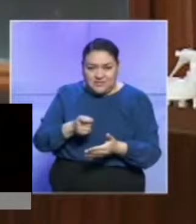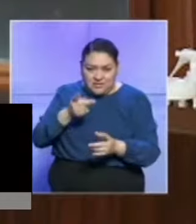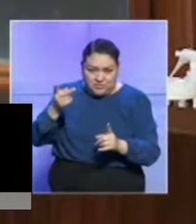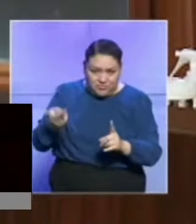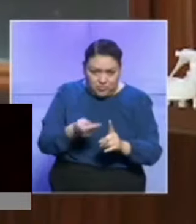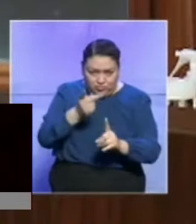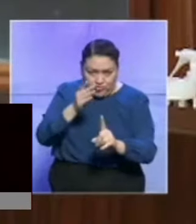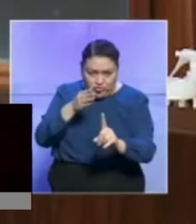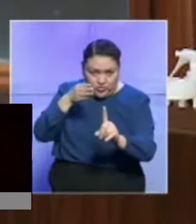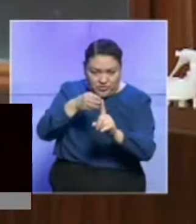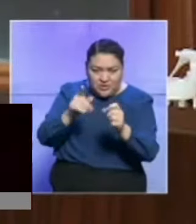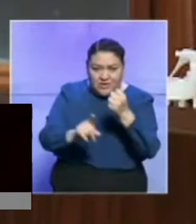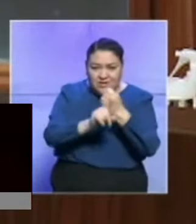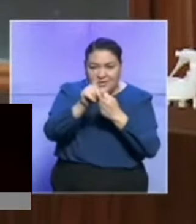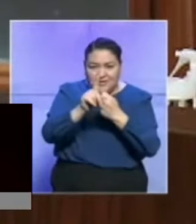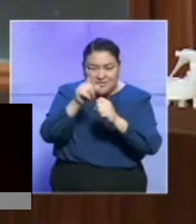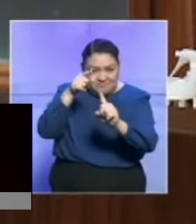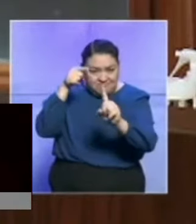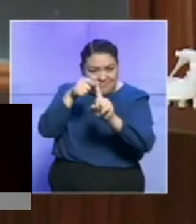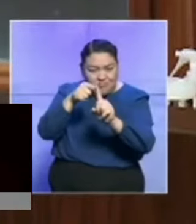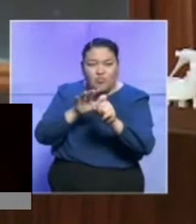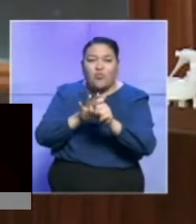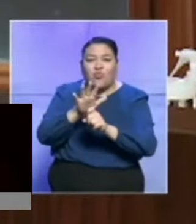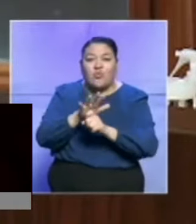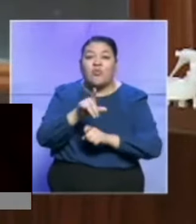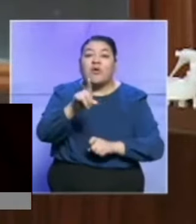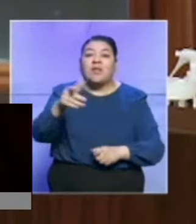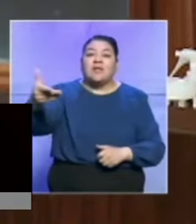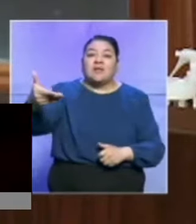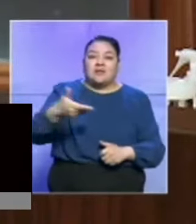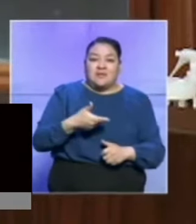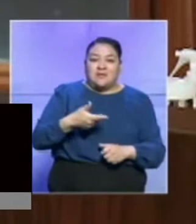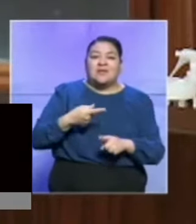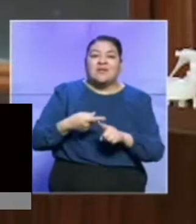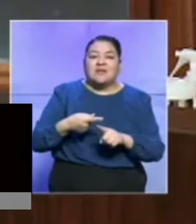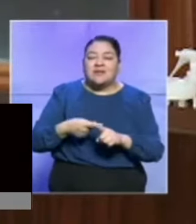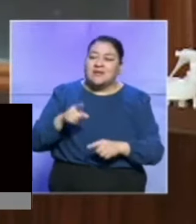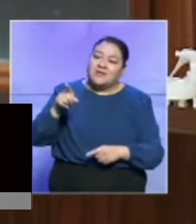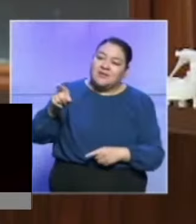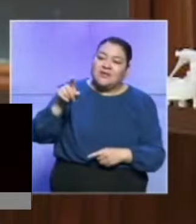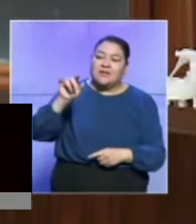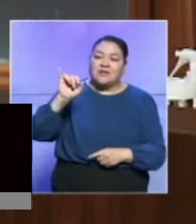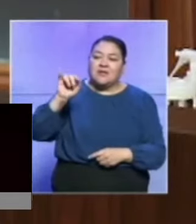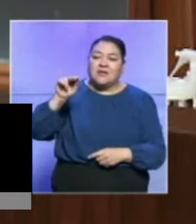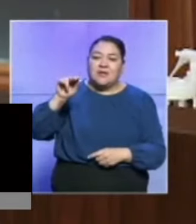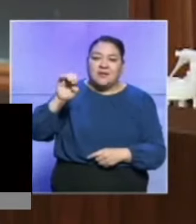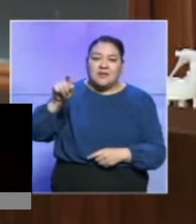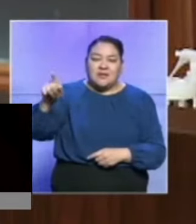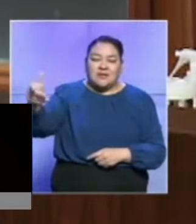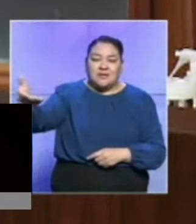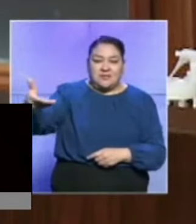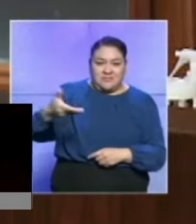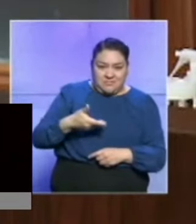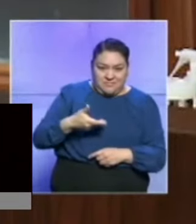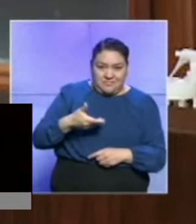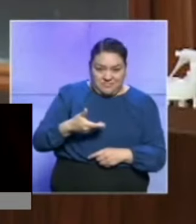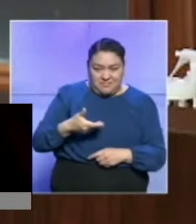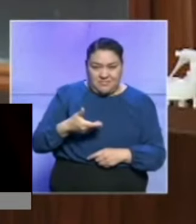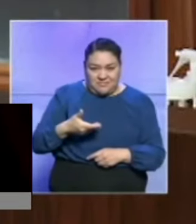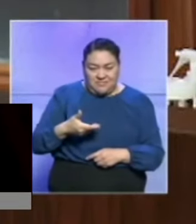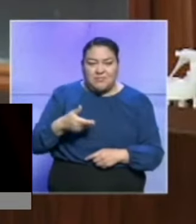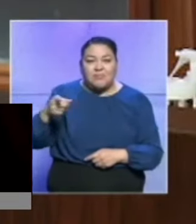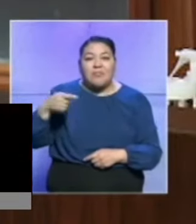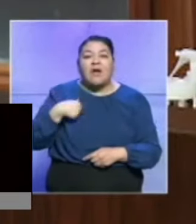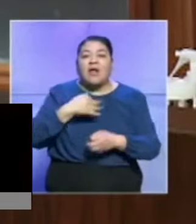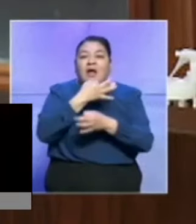Y tercero, en los puntos resolutivos, dijimos que no nos podemos pronunciar